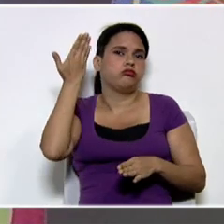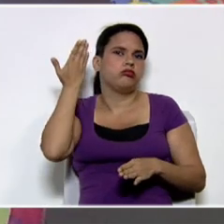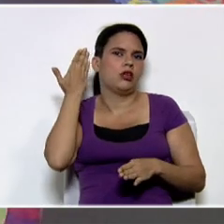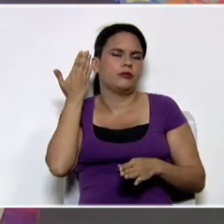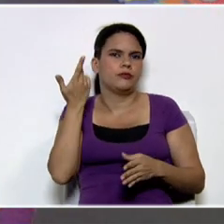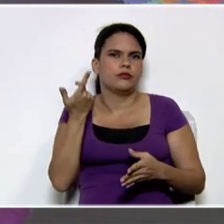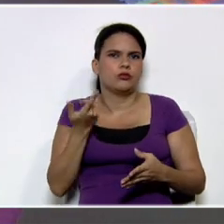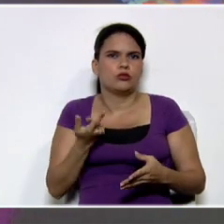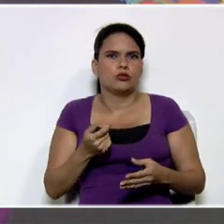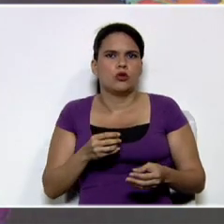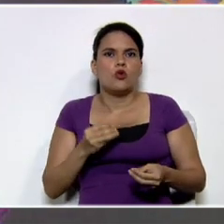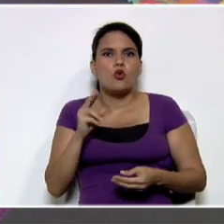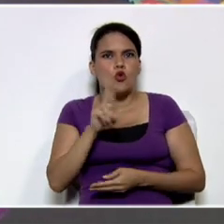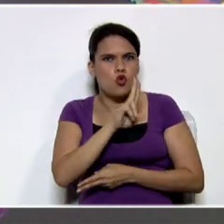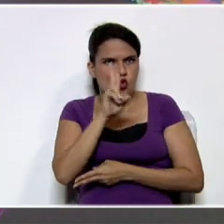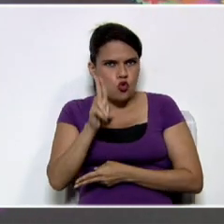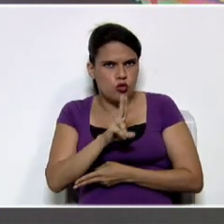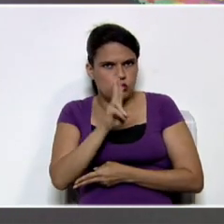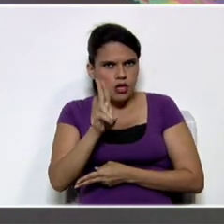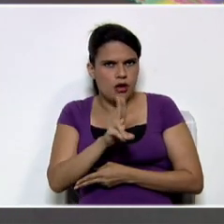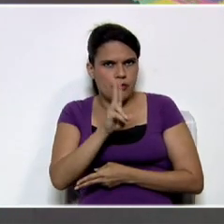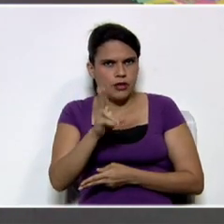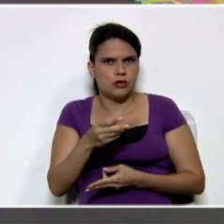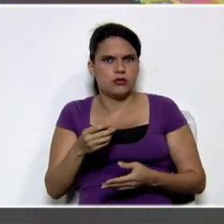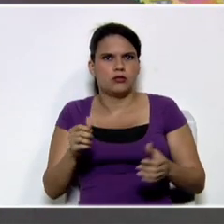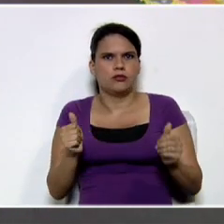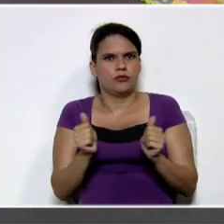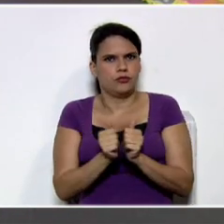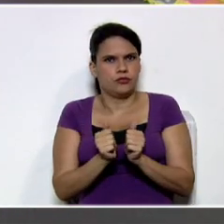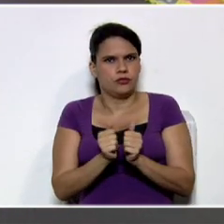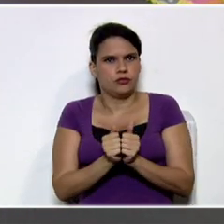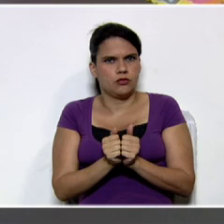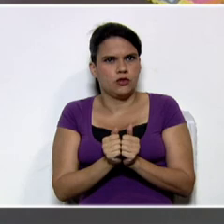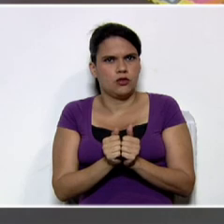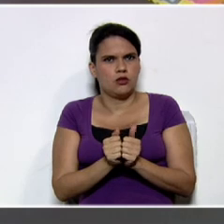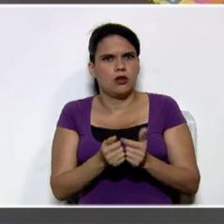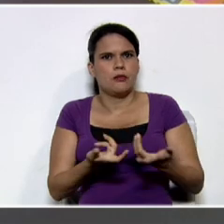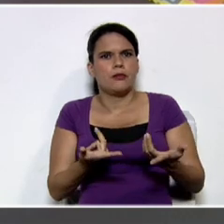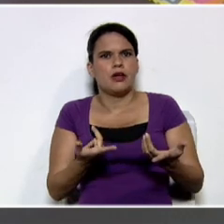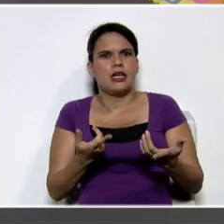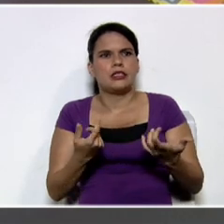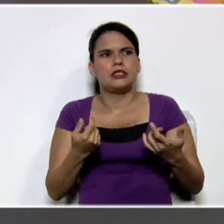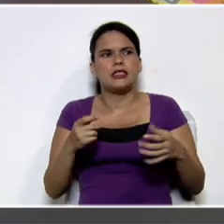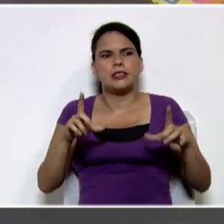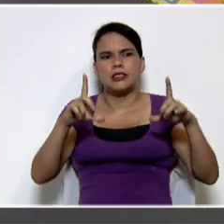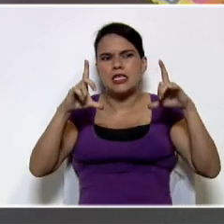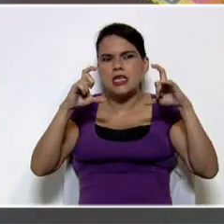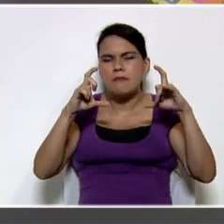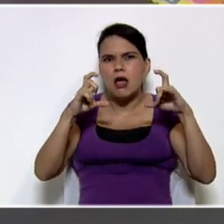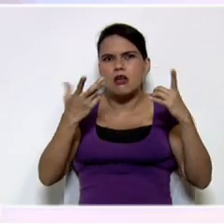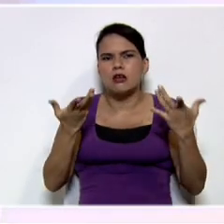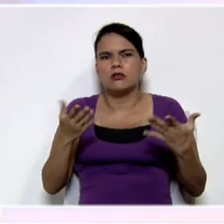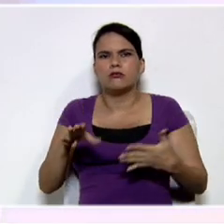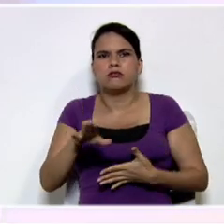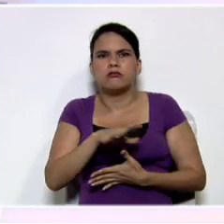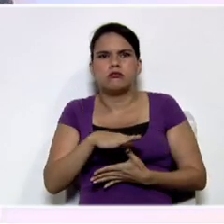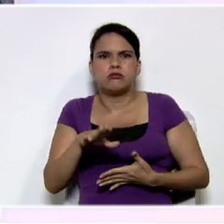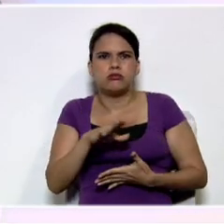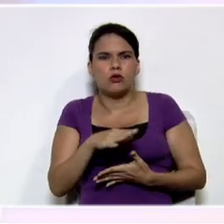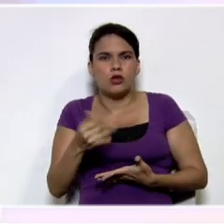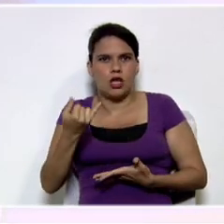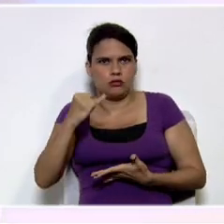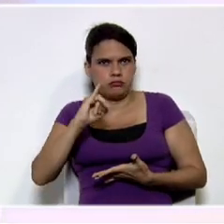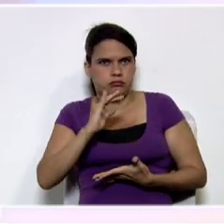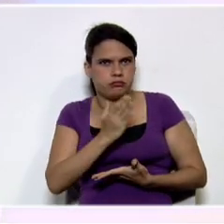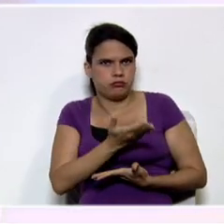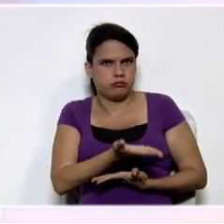o descarcaban las rocas y formaban imágenes donde han quedado